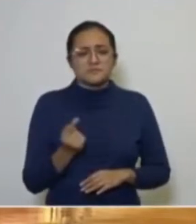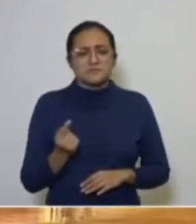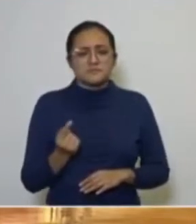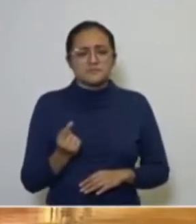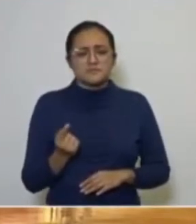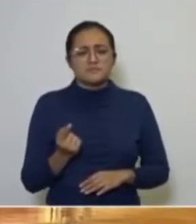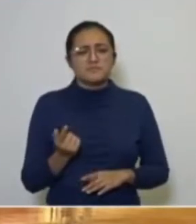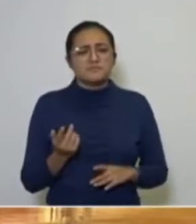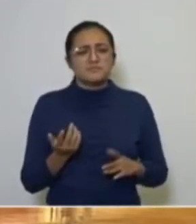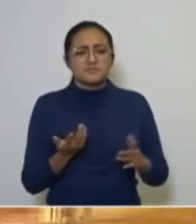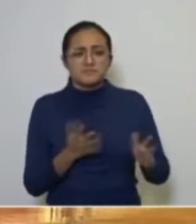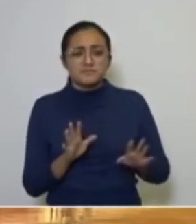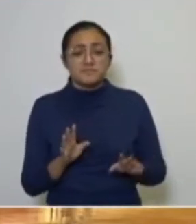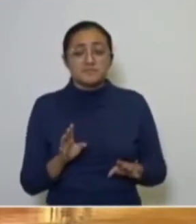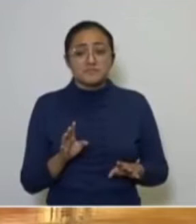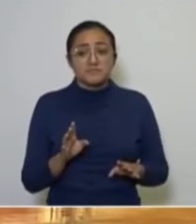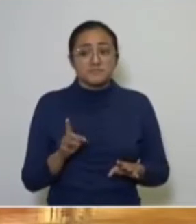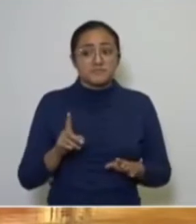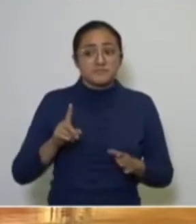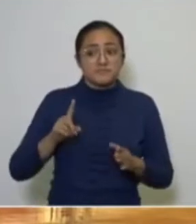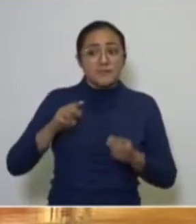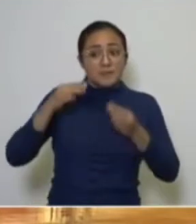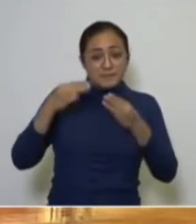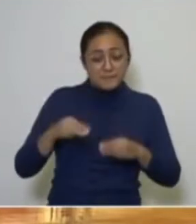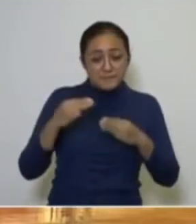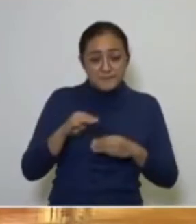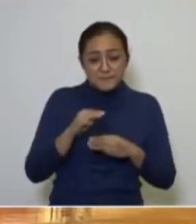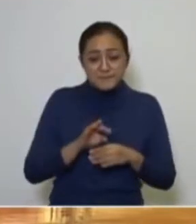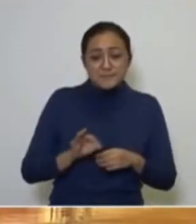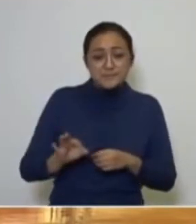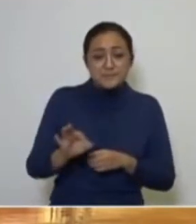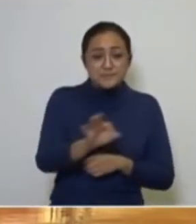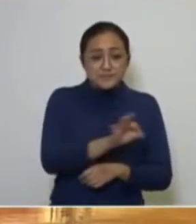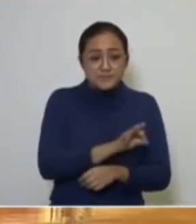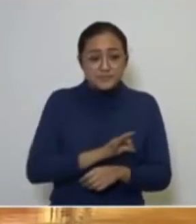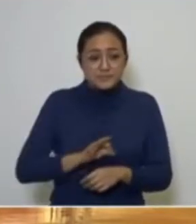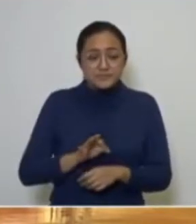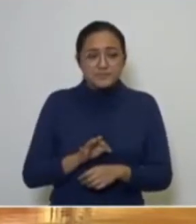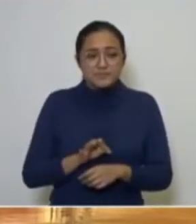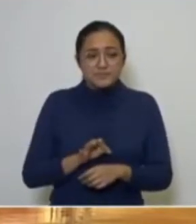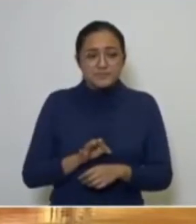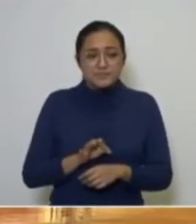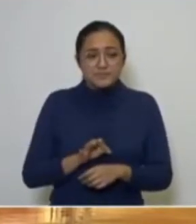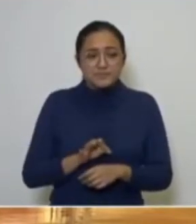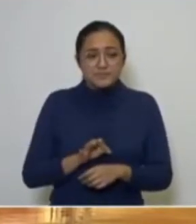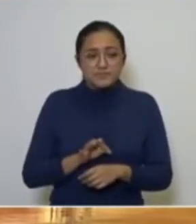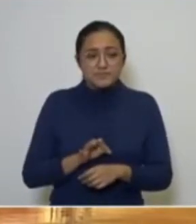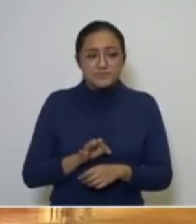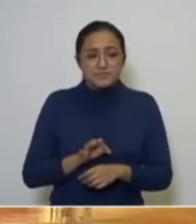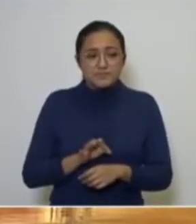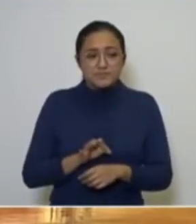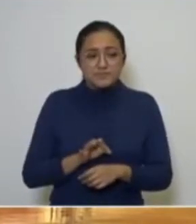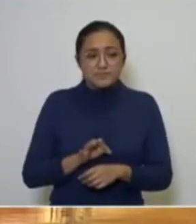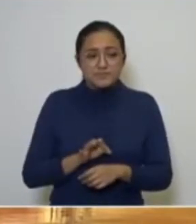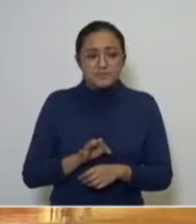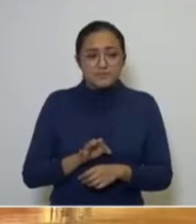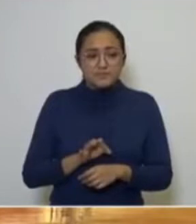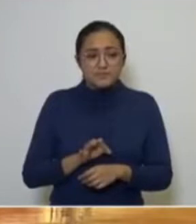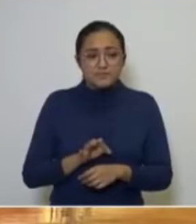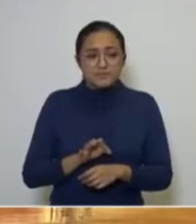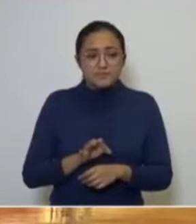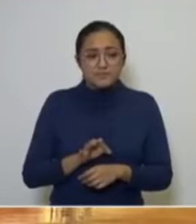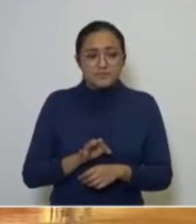alrededor de los mercados se han generado zonas de riesgo